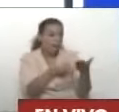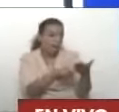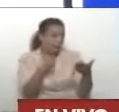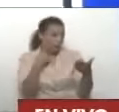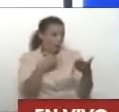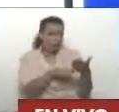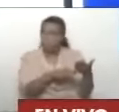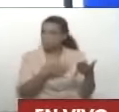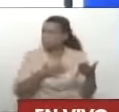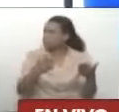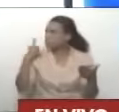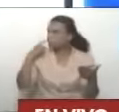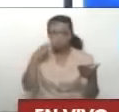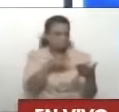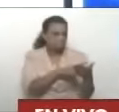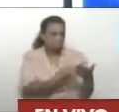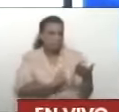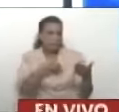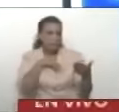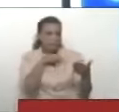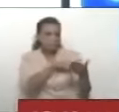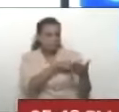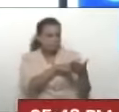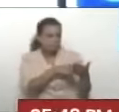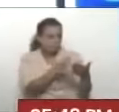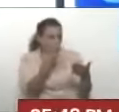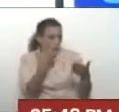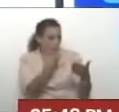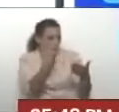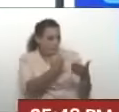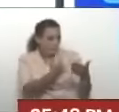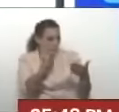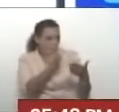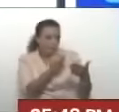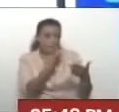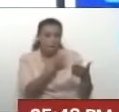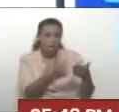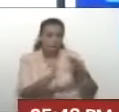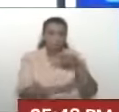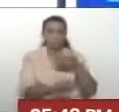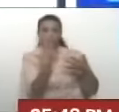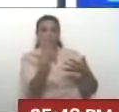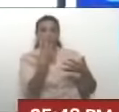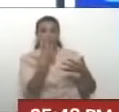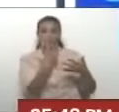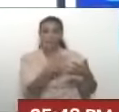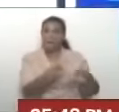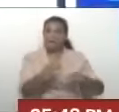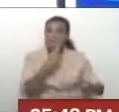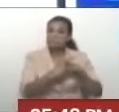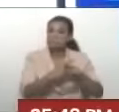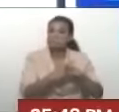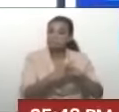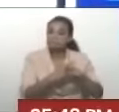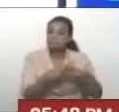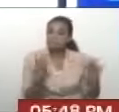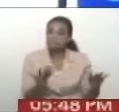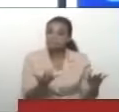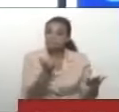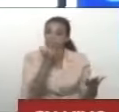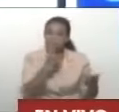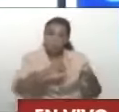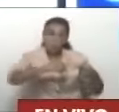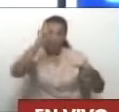viendo unos contenidos atractivos, buenos, chéveres, y cuándo te llega el que no es. ¿Cuándo te llega el del